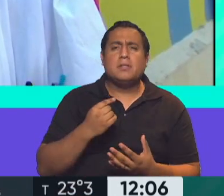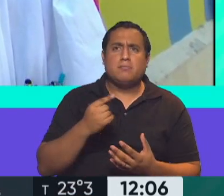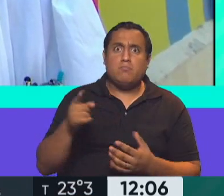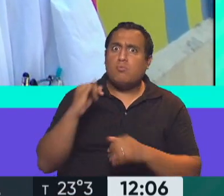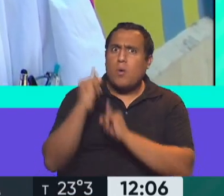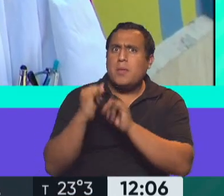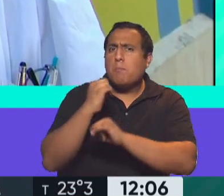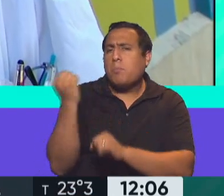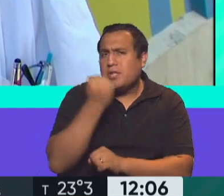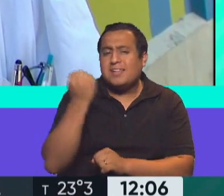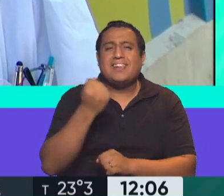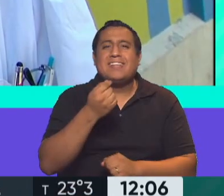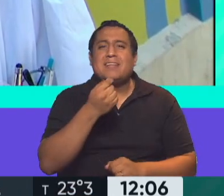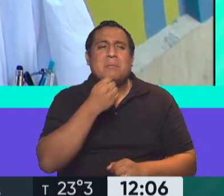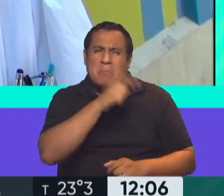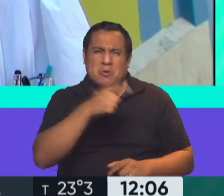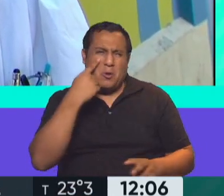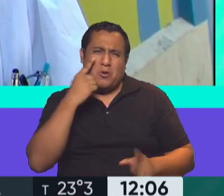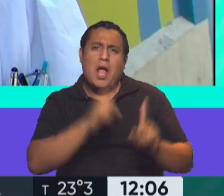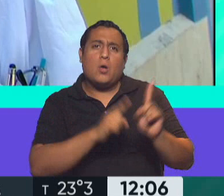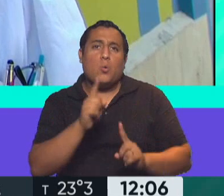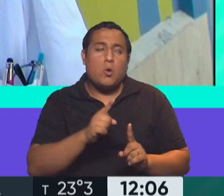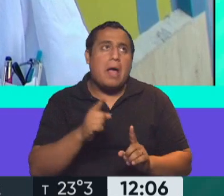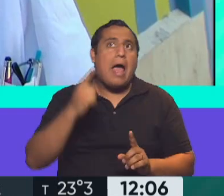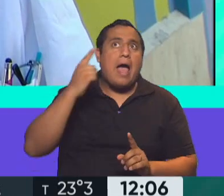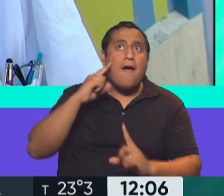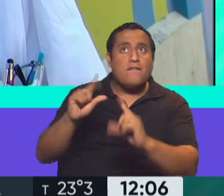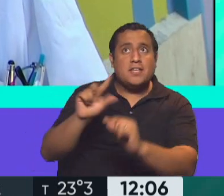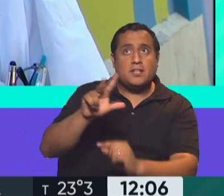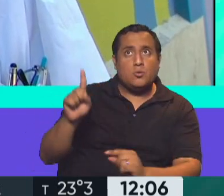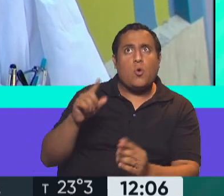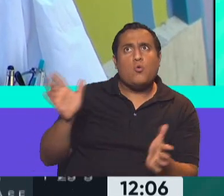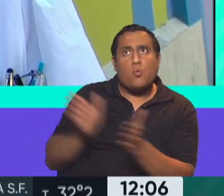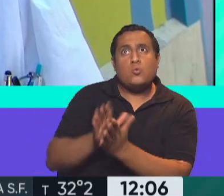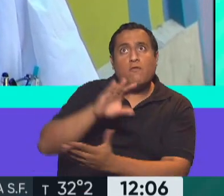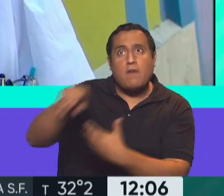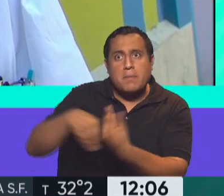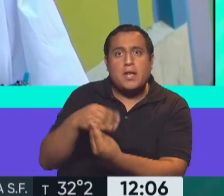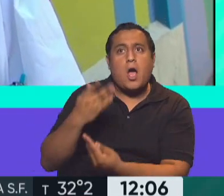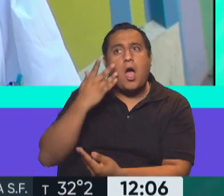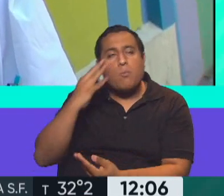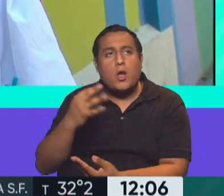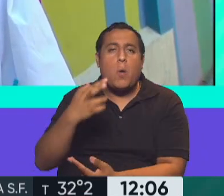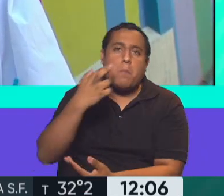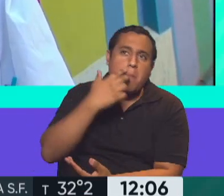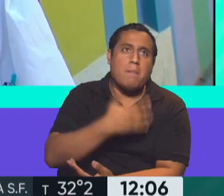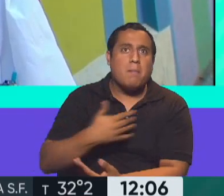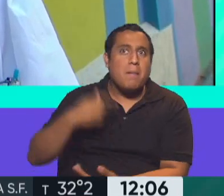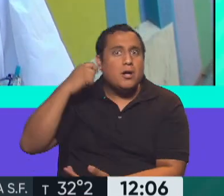gente que uno conoce, dice, me voy a ir a testear porque quiero pasar el 31 con mi familia, porque estoy con mis abuelos, mis padres que son